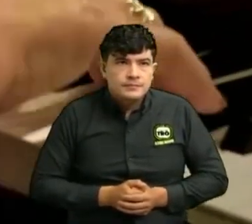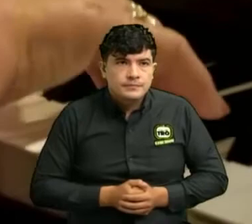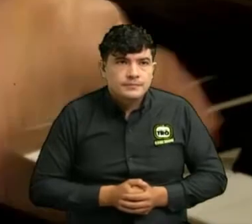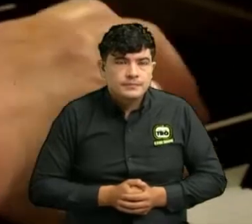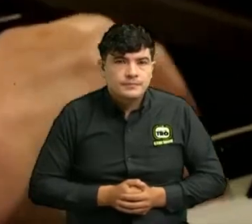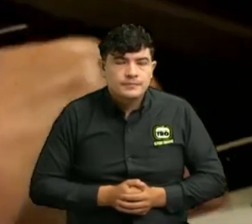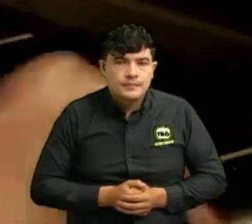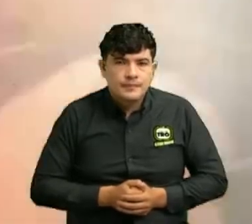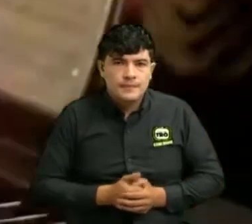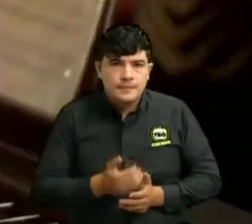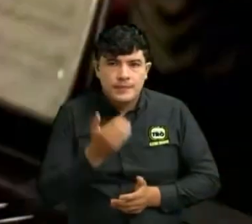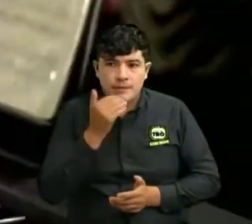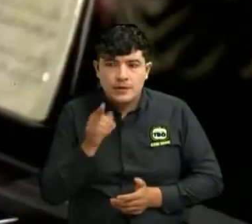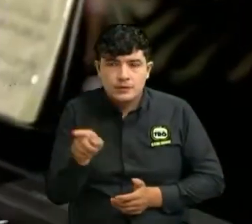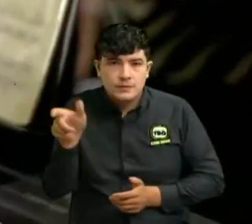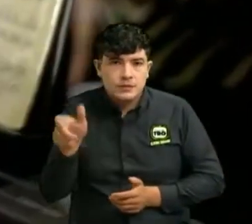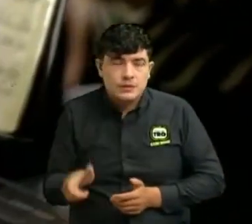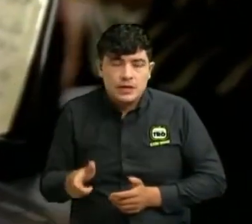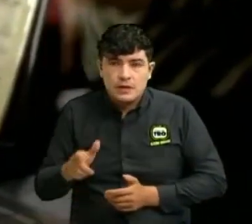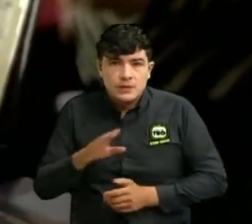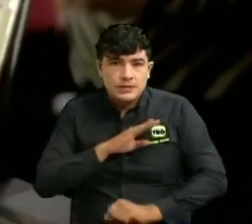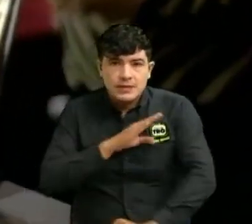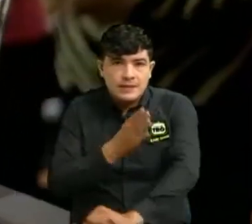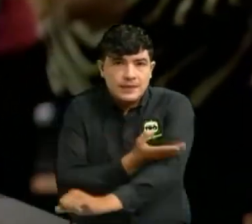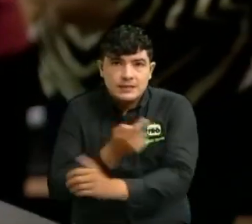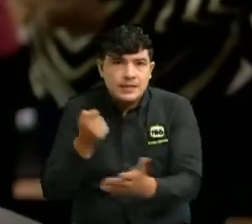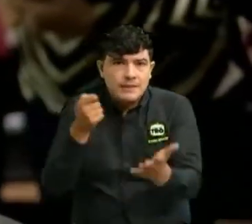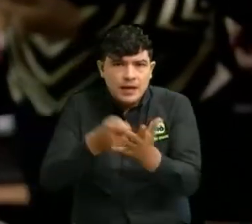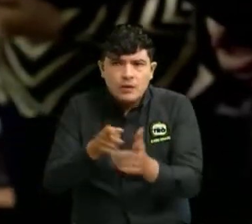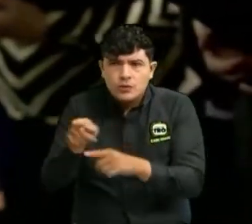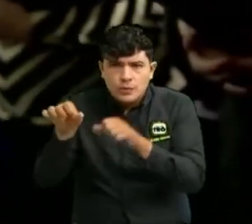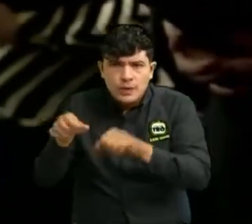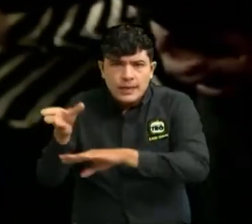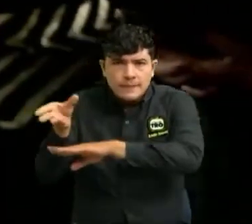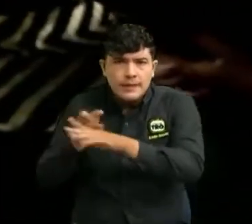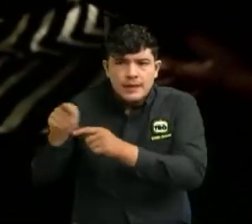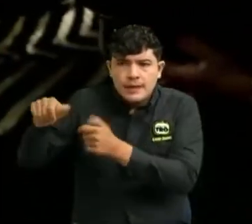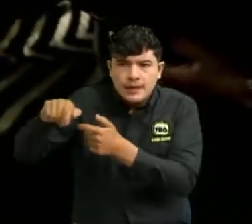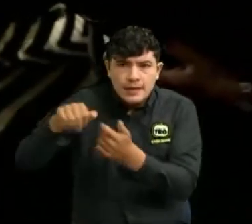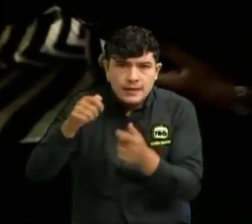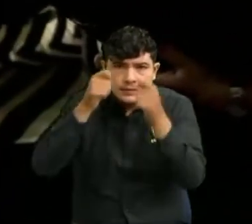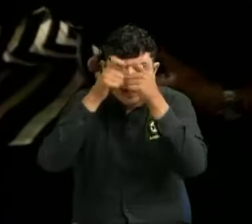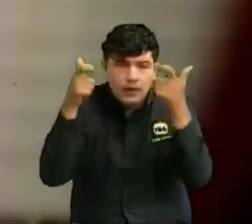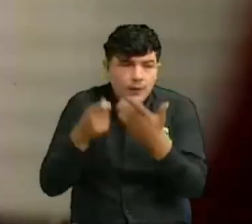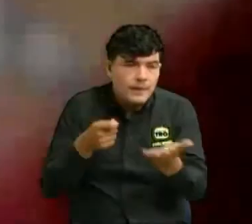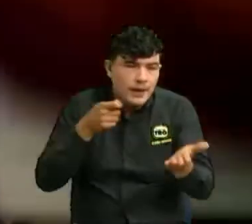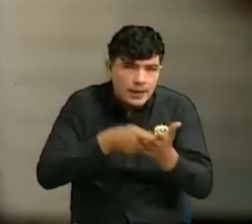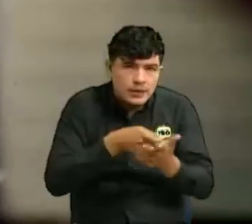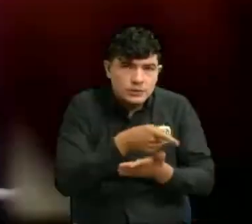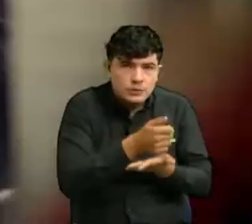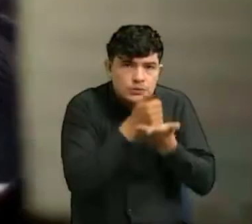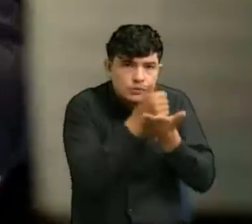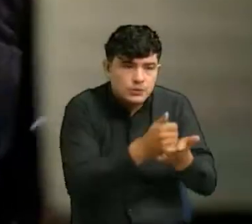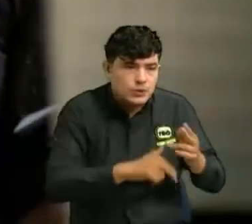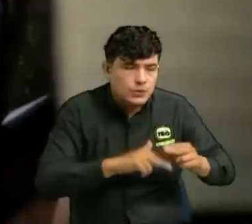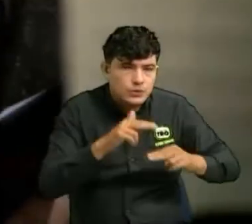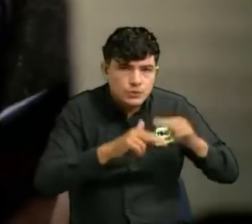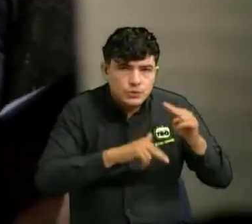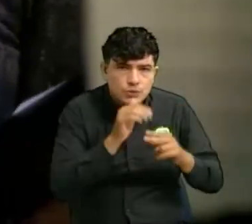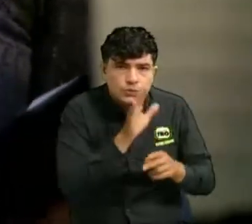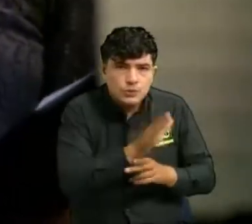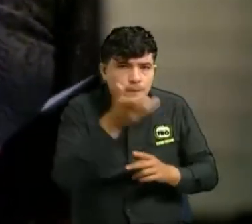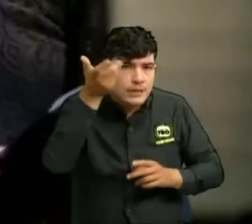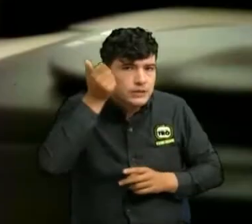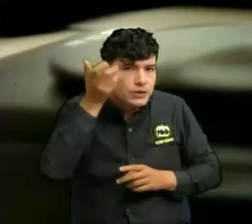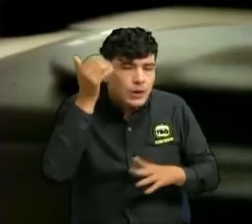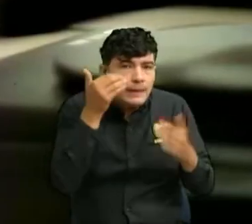pensión, es más provechoso a futuro porque está construyendo una pensión equivalente al salario mínimo.